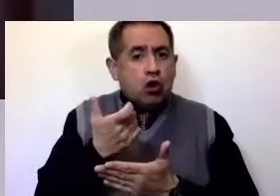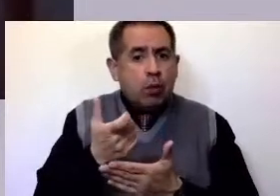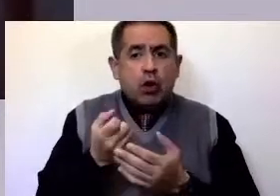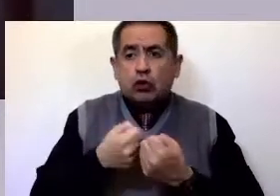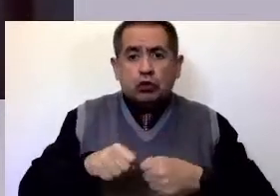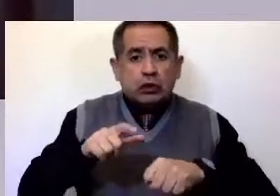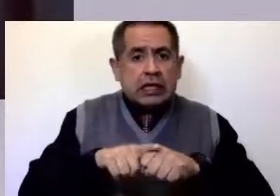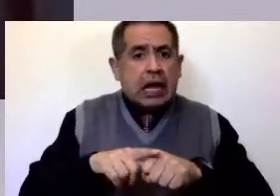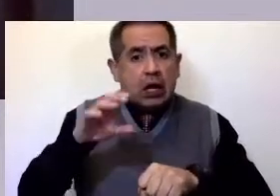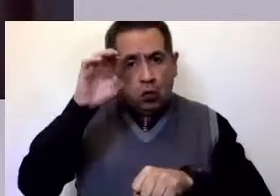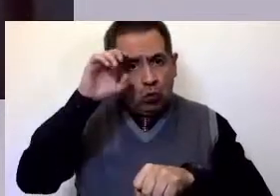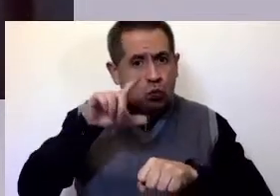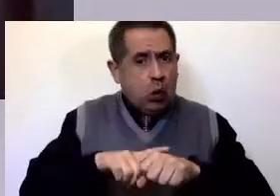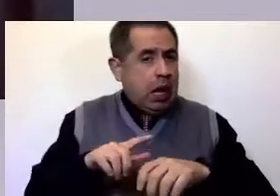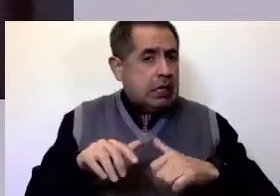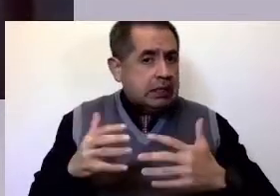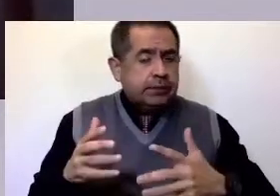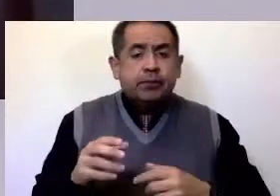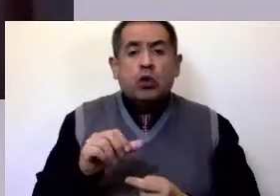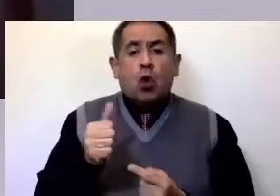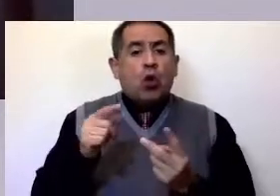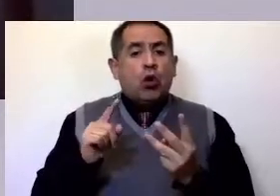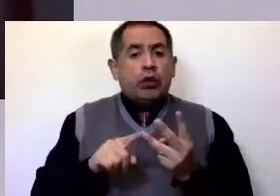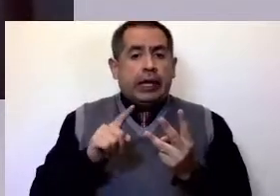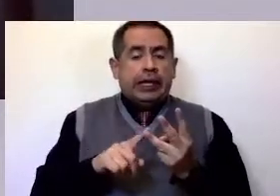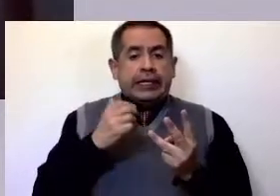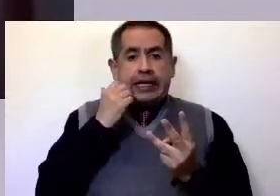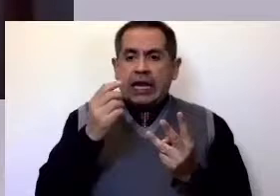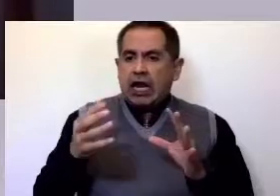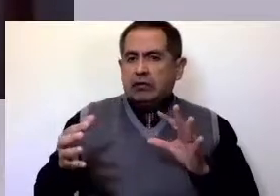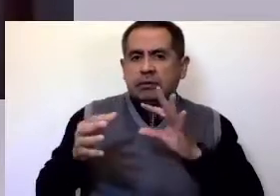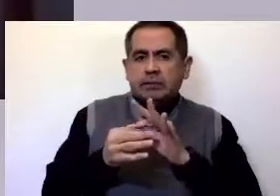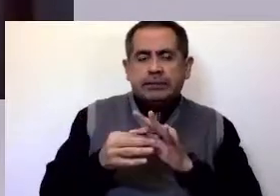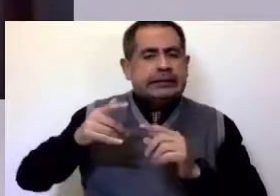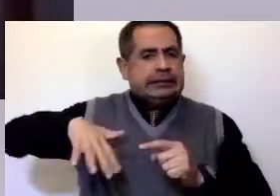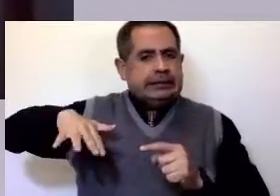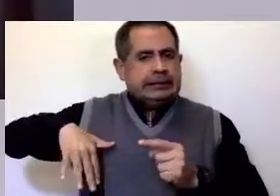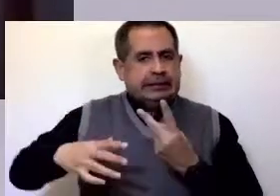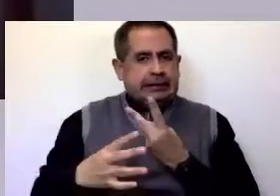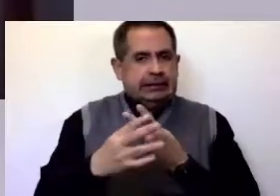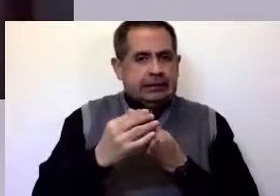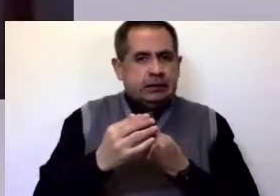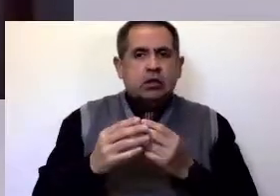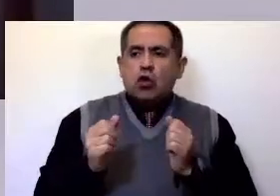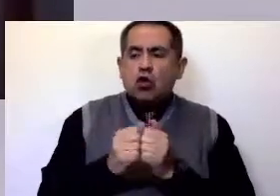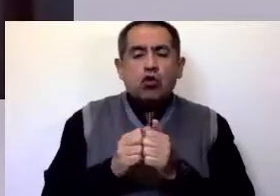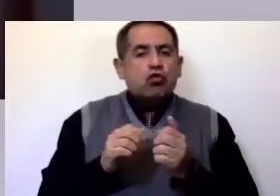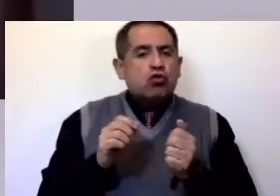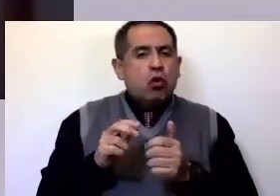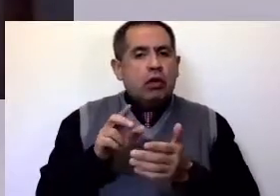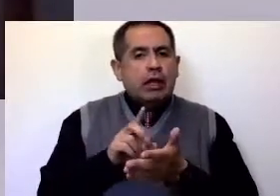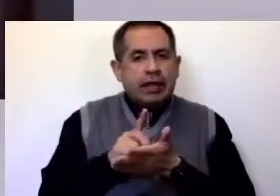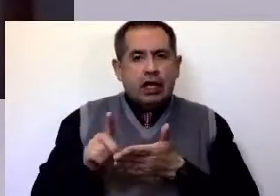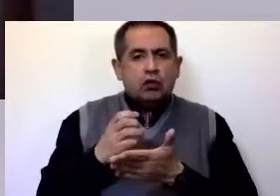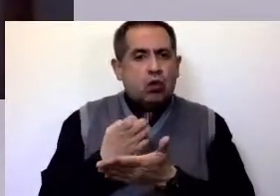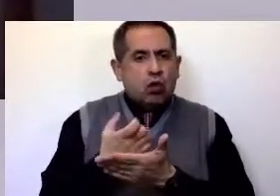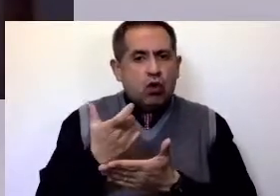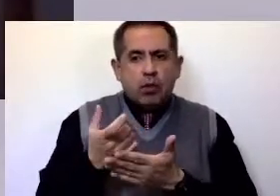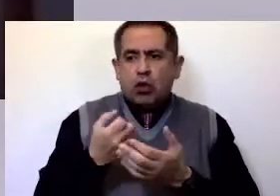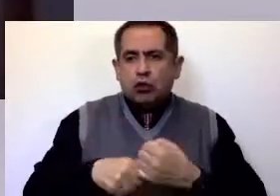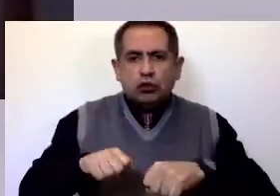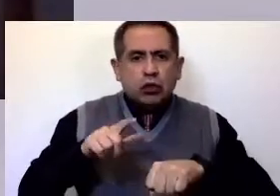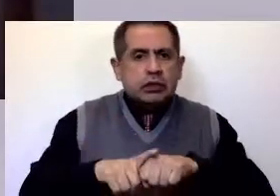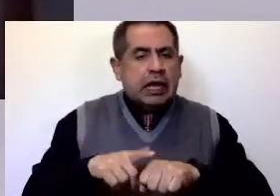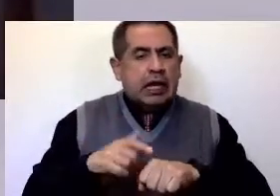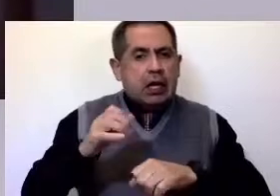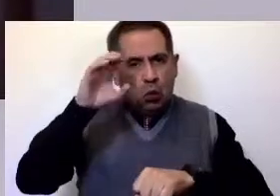y la que pretendía conciliar las anteriores posiciones relacionando los derechos económicos sociales y